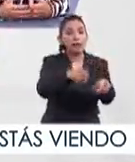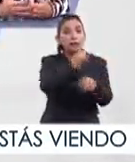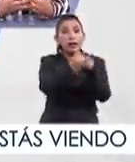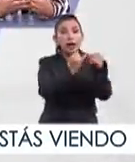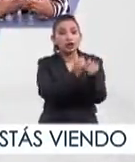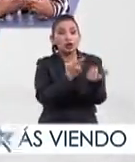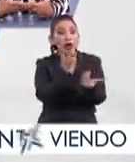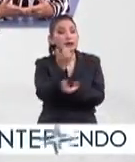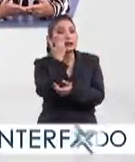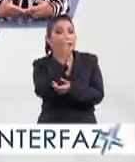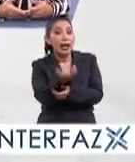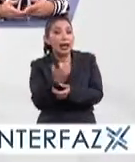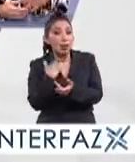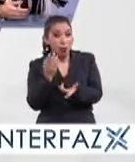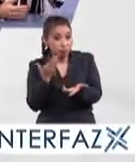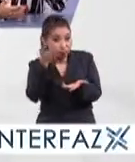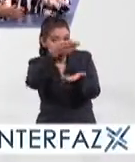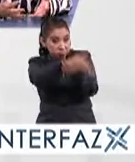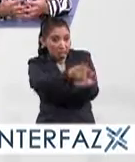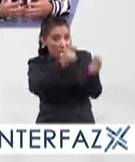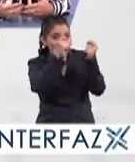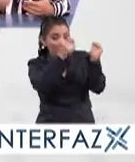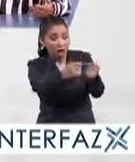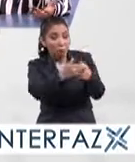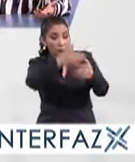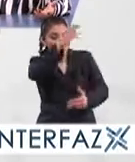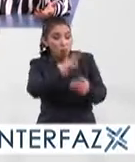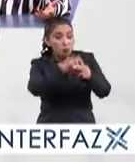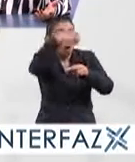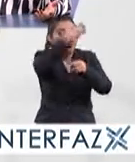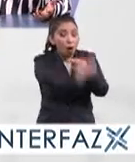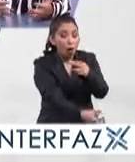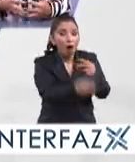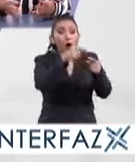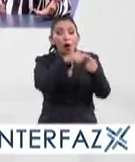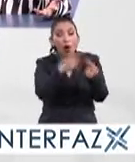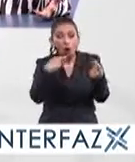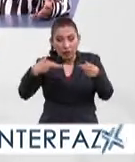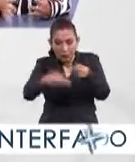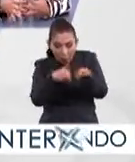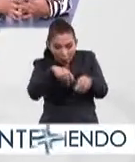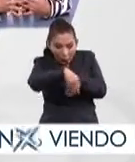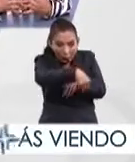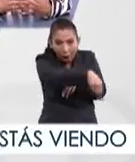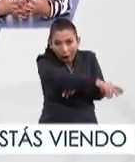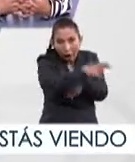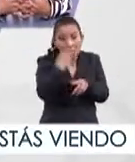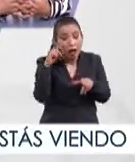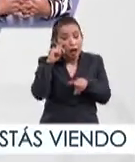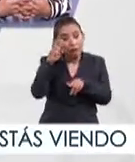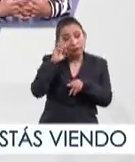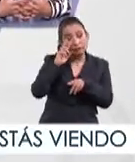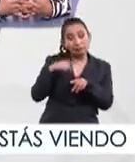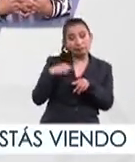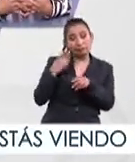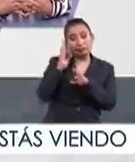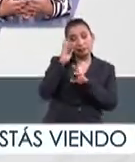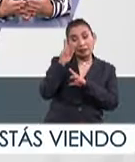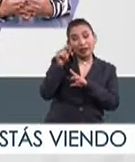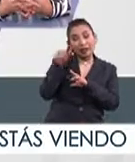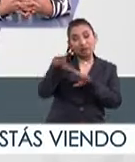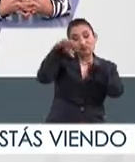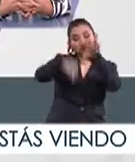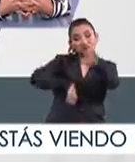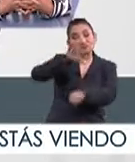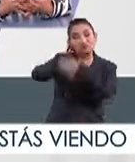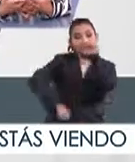internacionales. Aquellos que se crucen ilegalmente, que brinquen el muro o que crucen por ríos, etcétera, bueno, pues ahí va a estar la limitante porque ellos van a